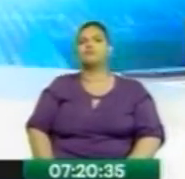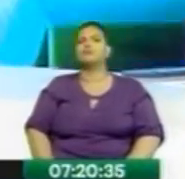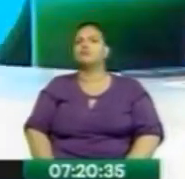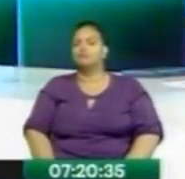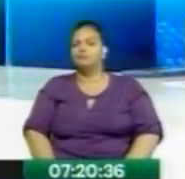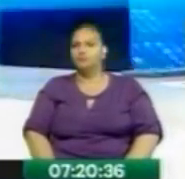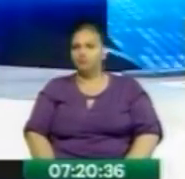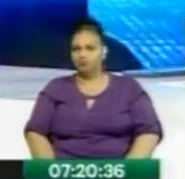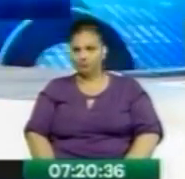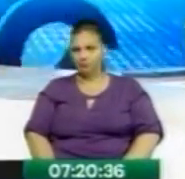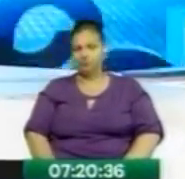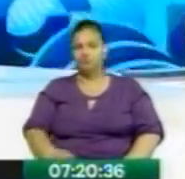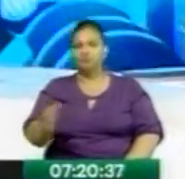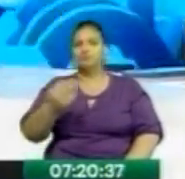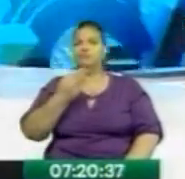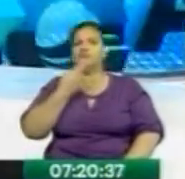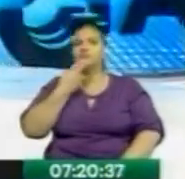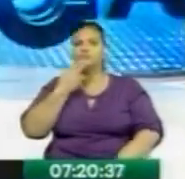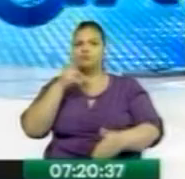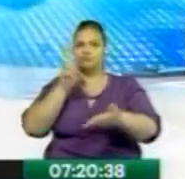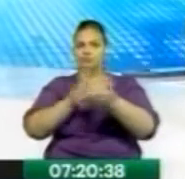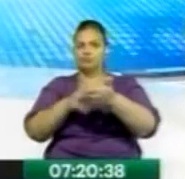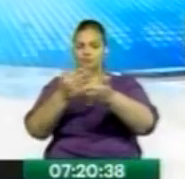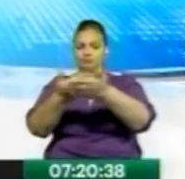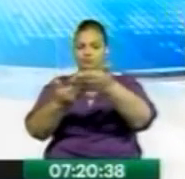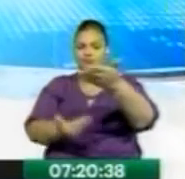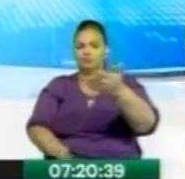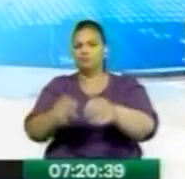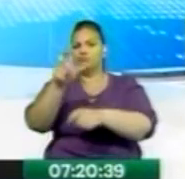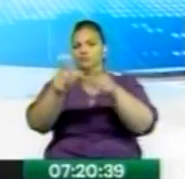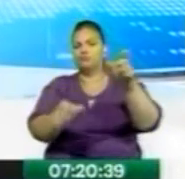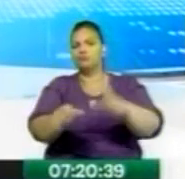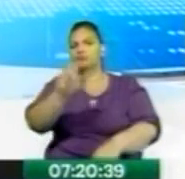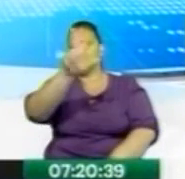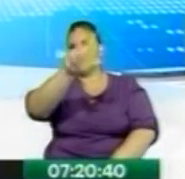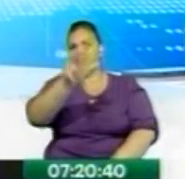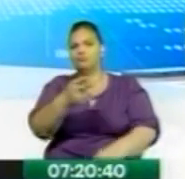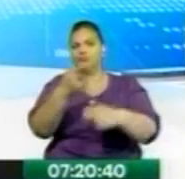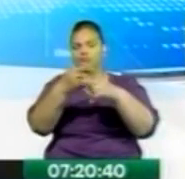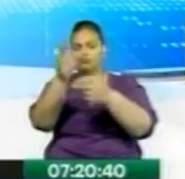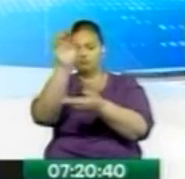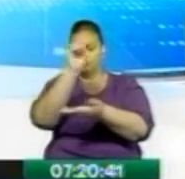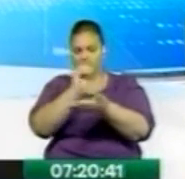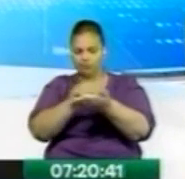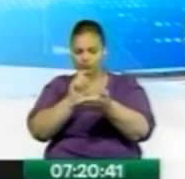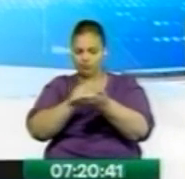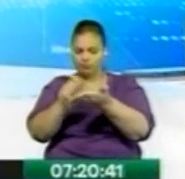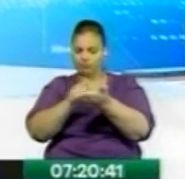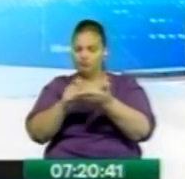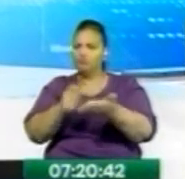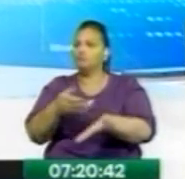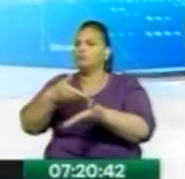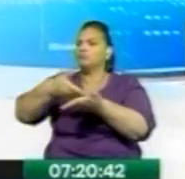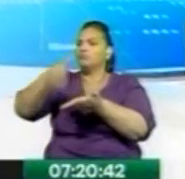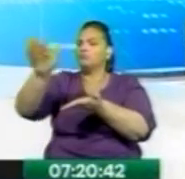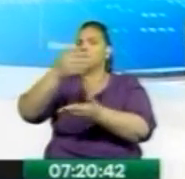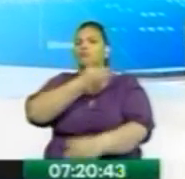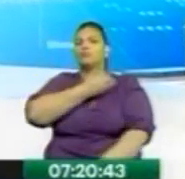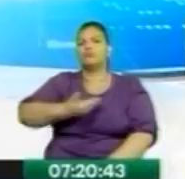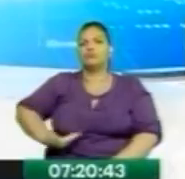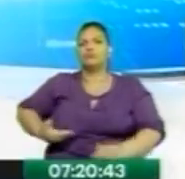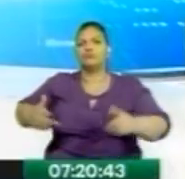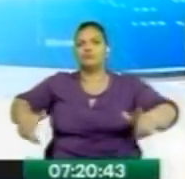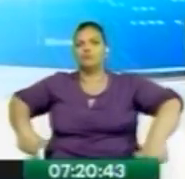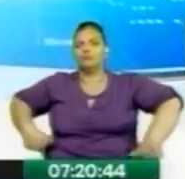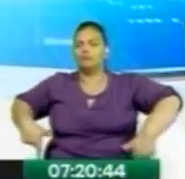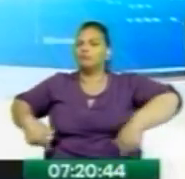mandatario la terna para elegir nuevas autoridades, se desarrolló el seminario internacional para la actualización de la